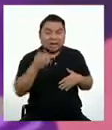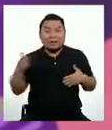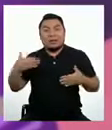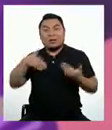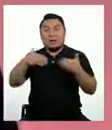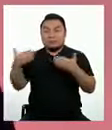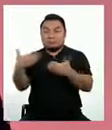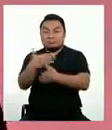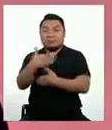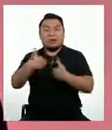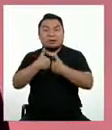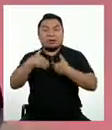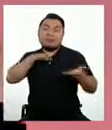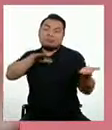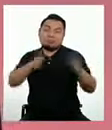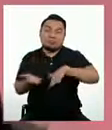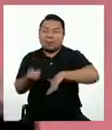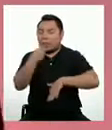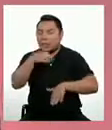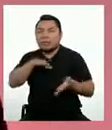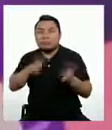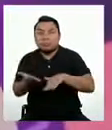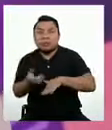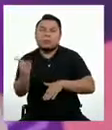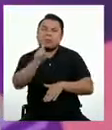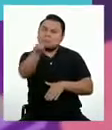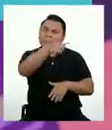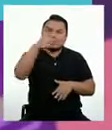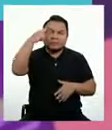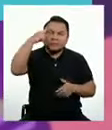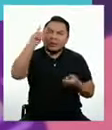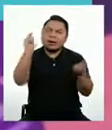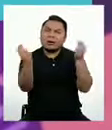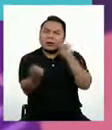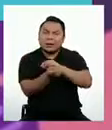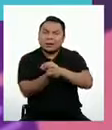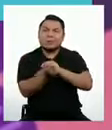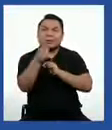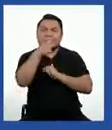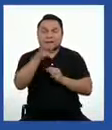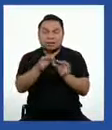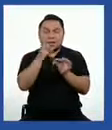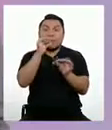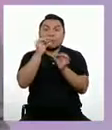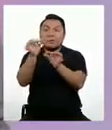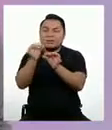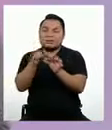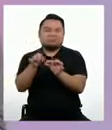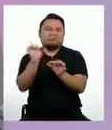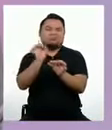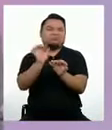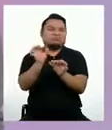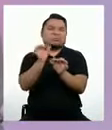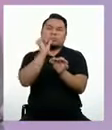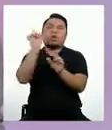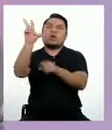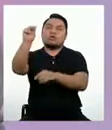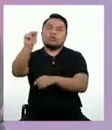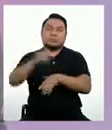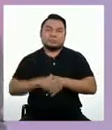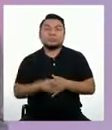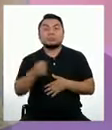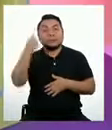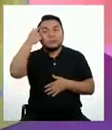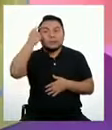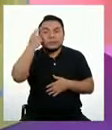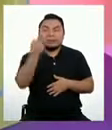por el plástico. Por favor, tenemos que ponernos las pilas. Ya saben, y si les dan cañita, diles no. Para sensibilizarlos un poco